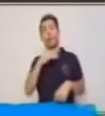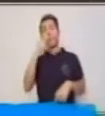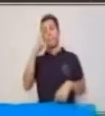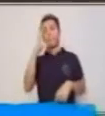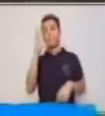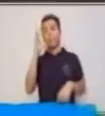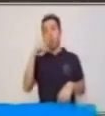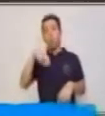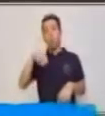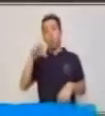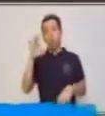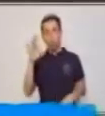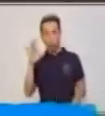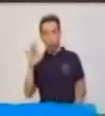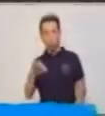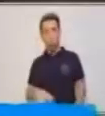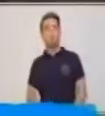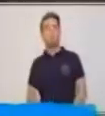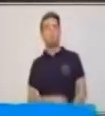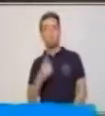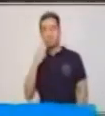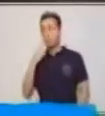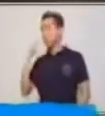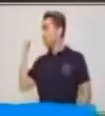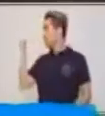lado.